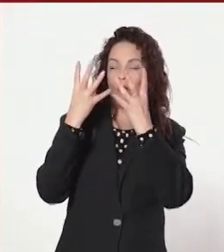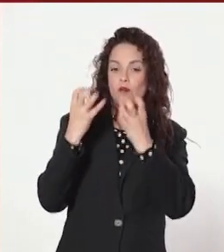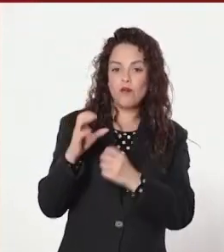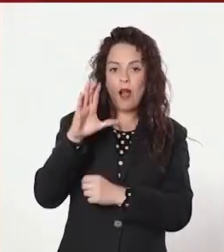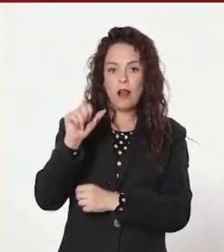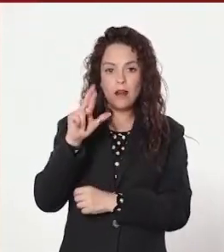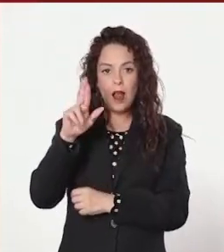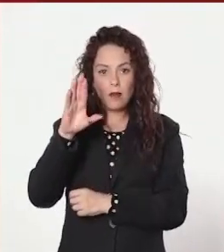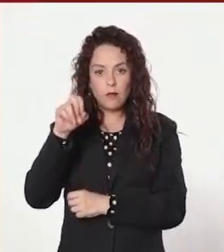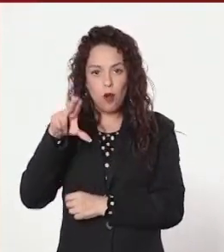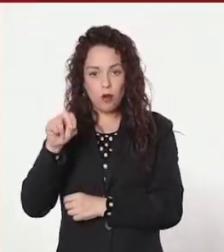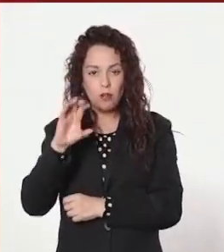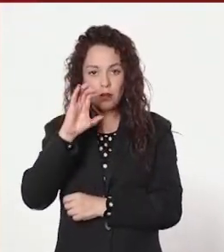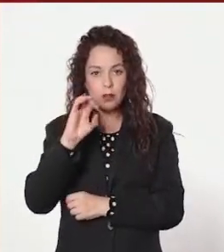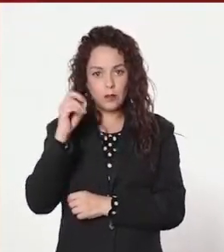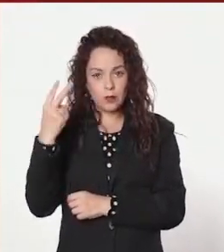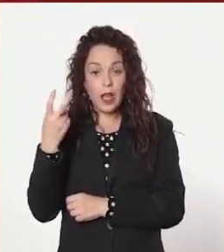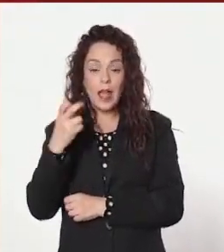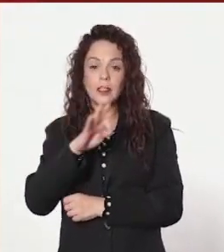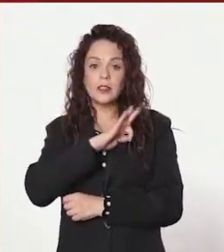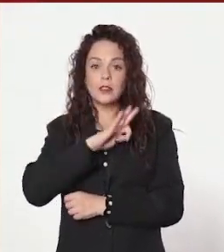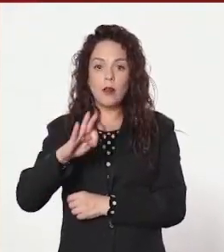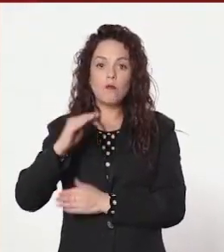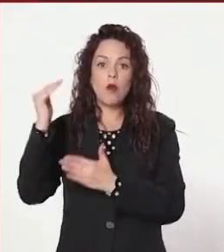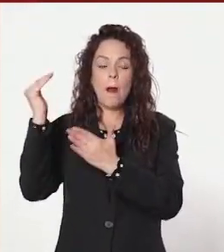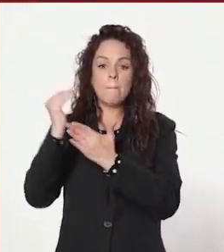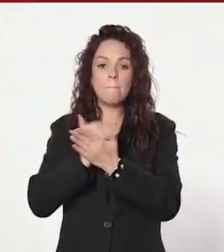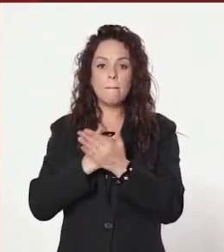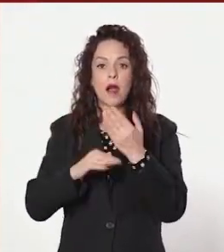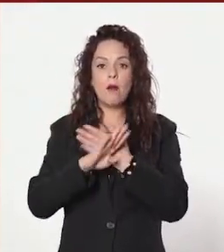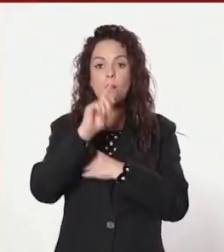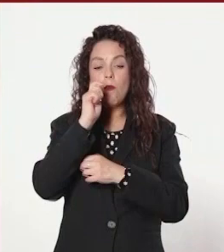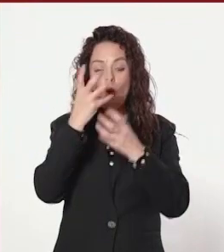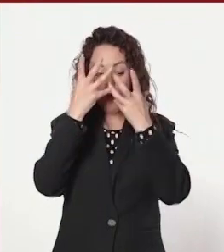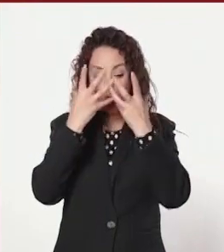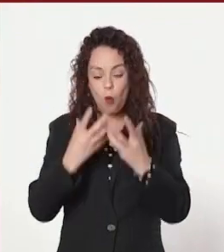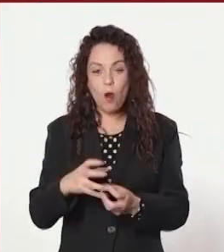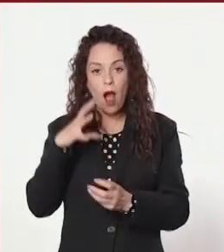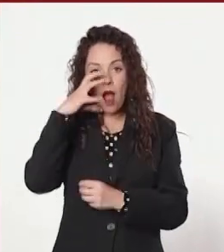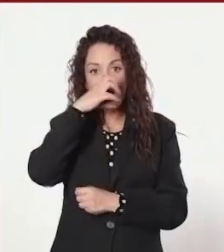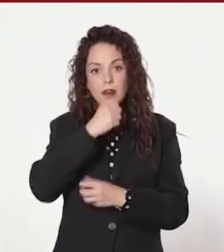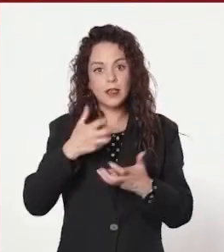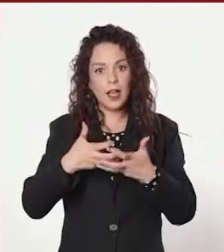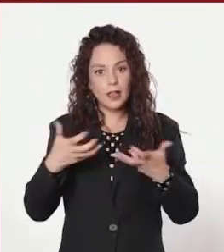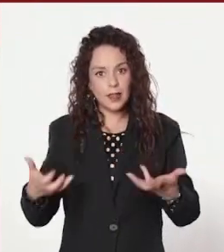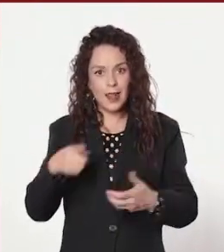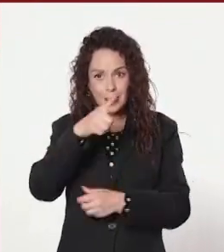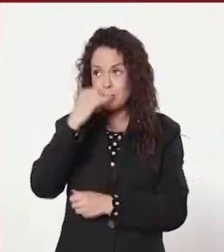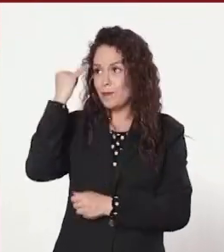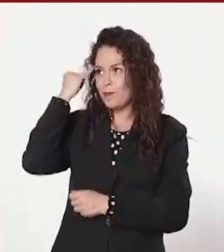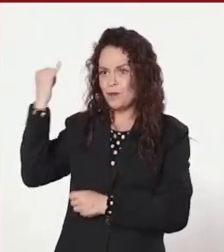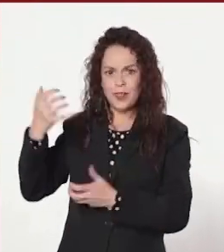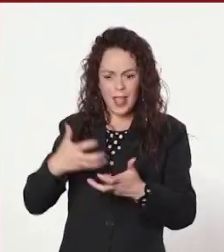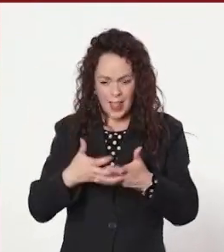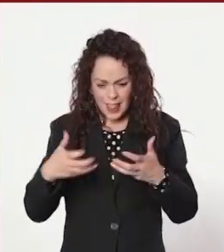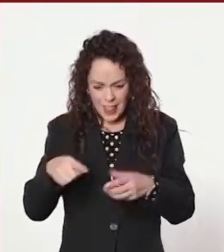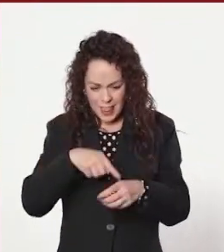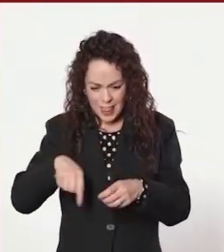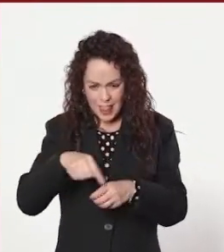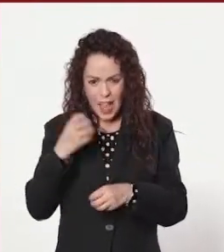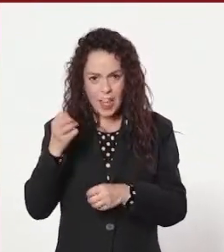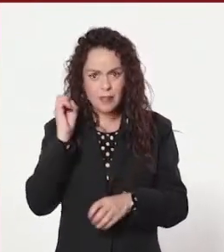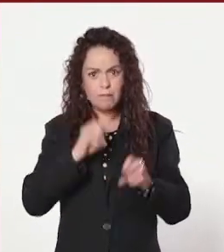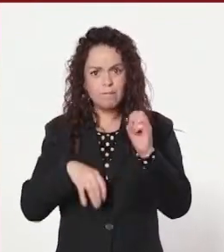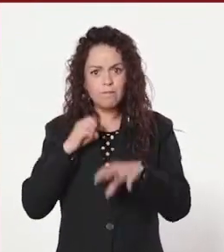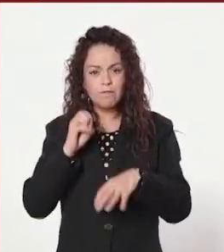y todos juntos podemos bajar el calentamiento de la tierra. O sea, imagínense el poder que tiene la tierra, el poder que tiene hacer composta y el